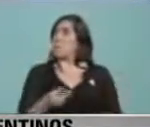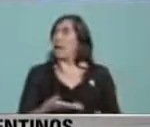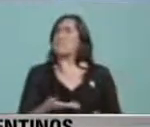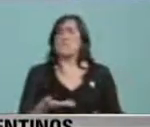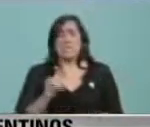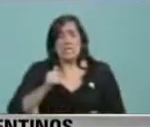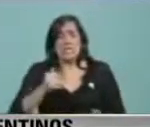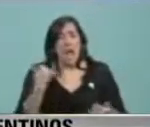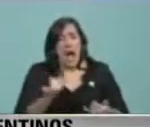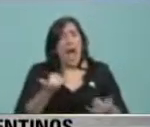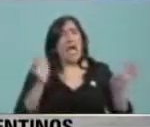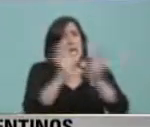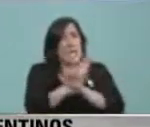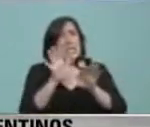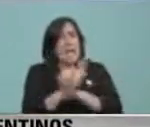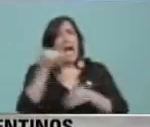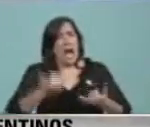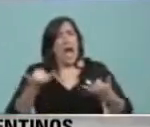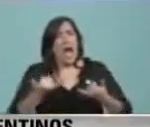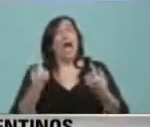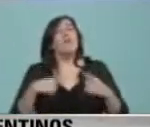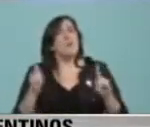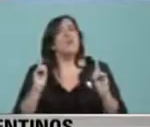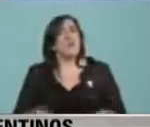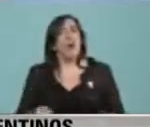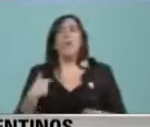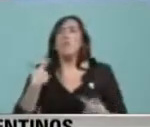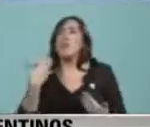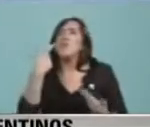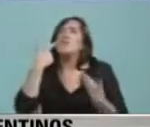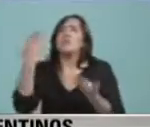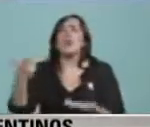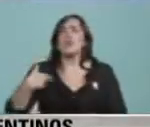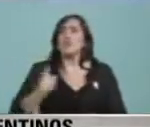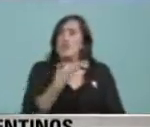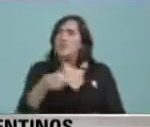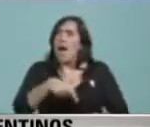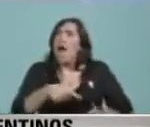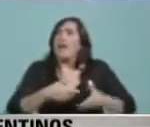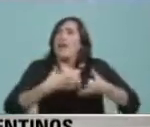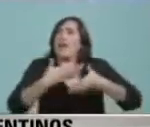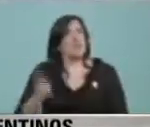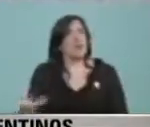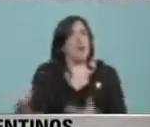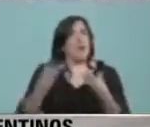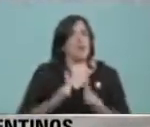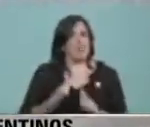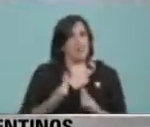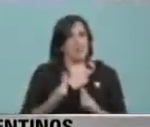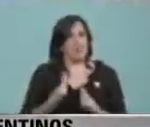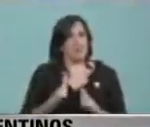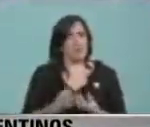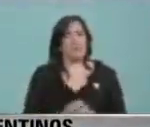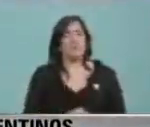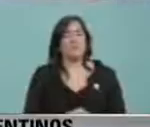cometido equivocaciones, porque has tenido yerros, pero podés mostrar una sociedad que está en crecimiento, que con